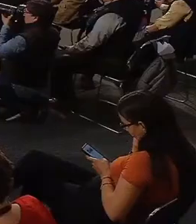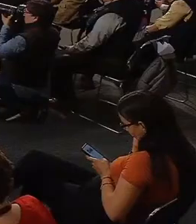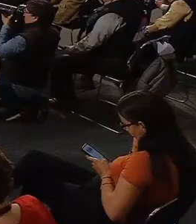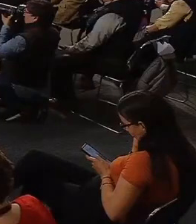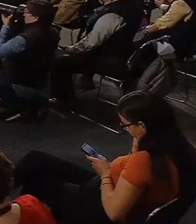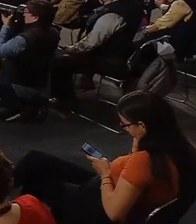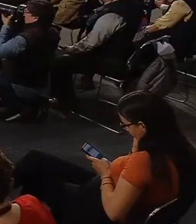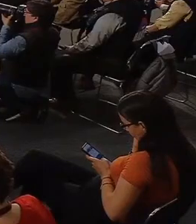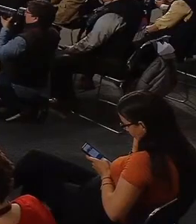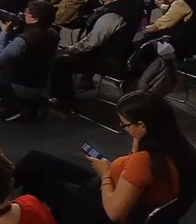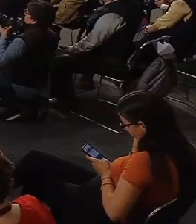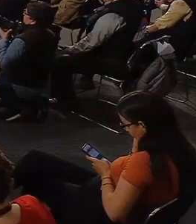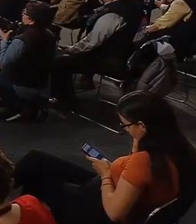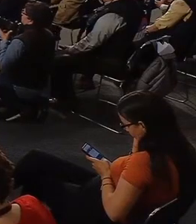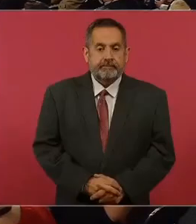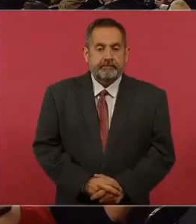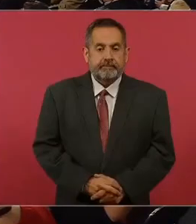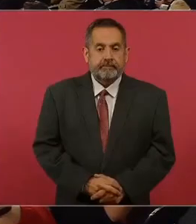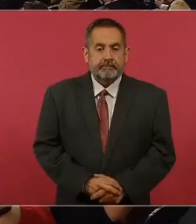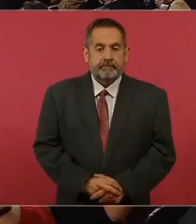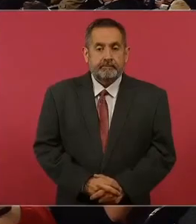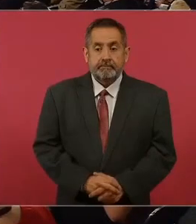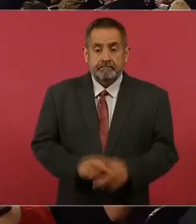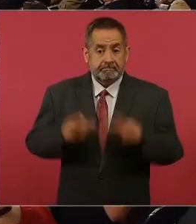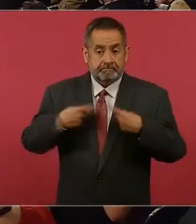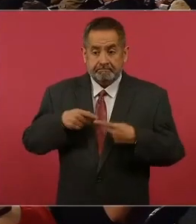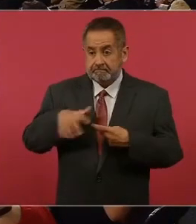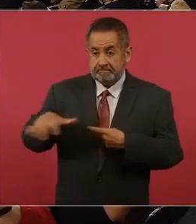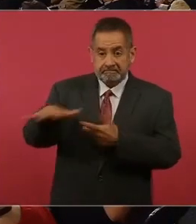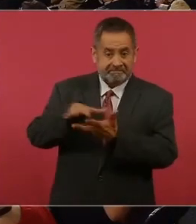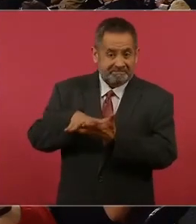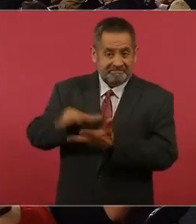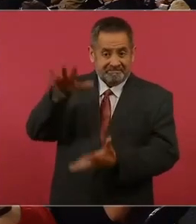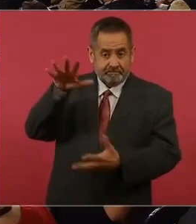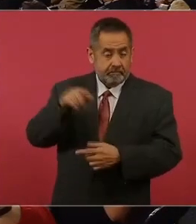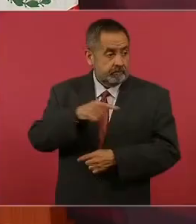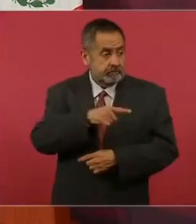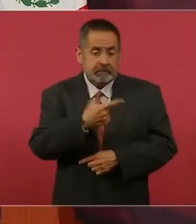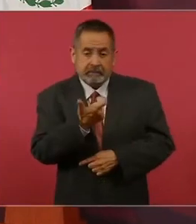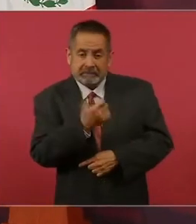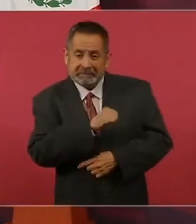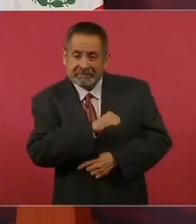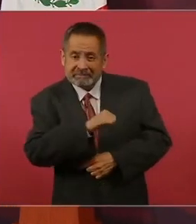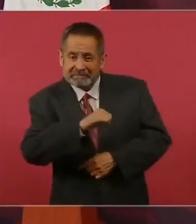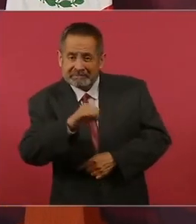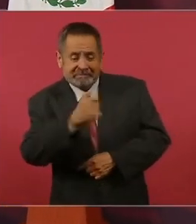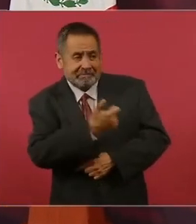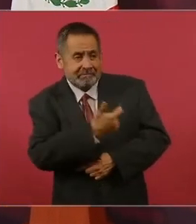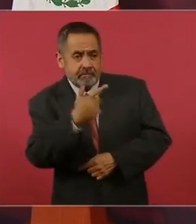Pero a la mayoría de la gente la inflación le pega muy fuerte.